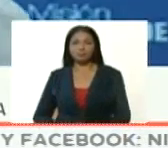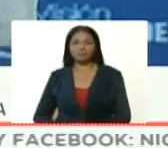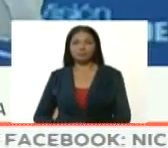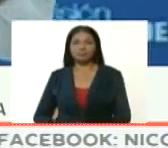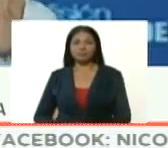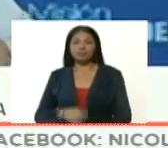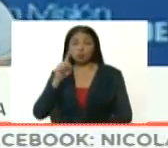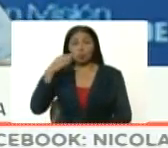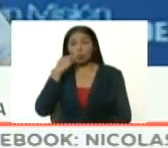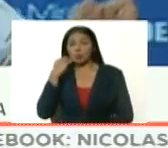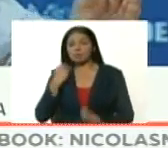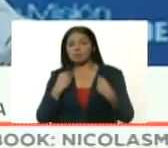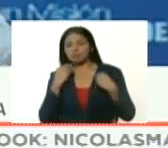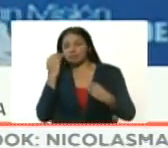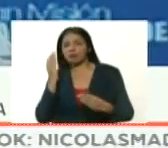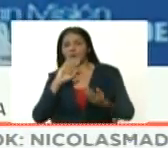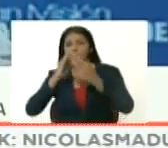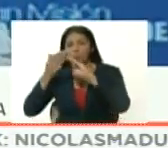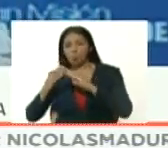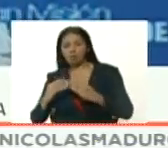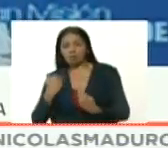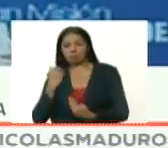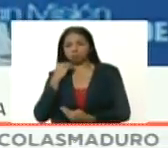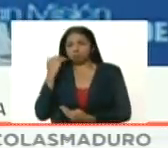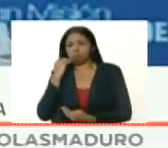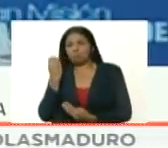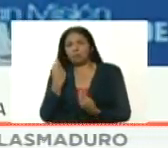Si tú eres vecino de una comunidad,